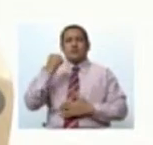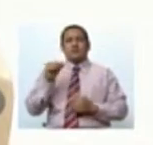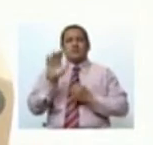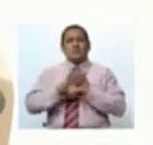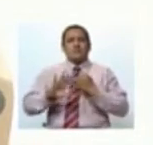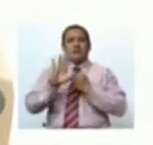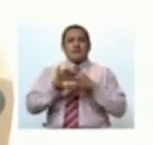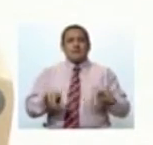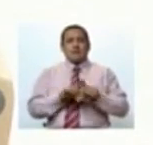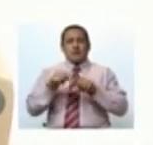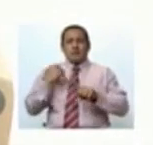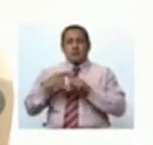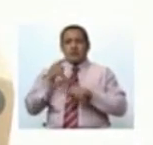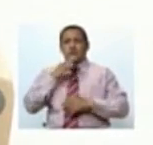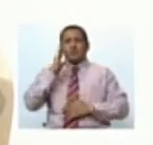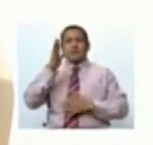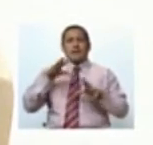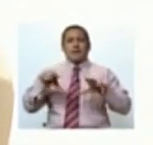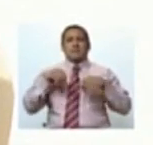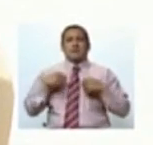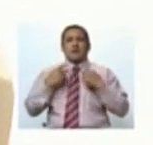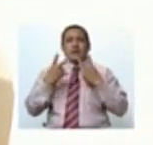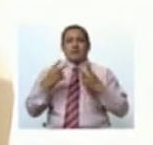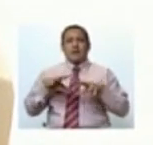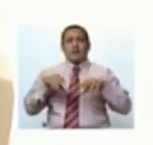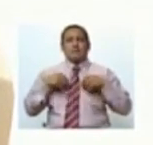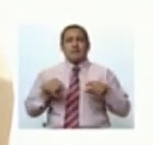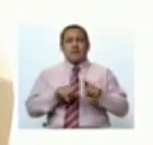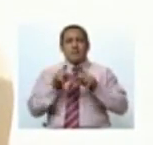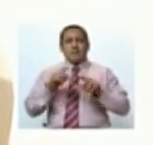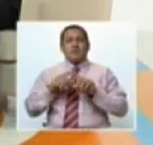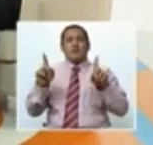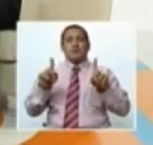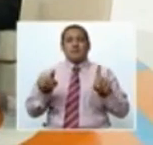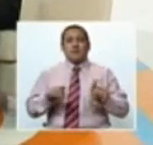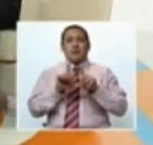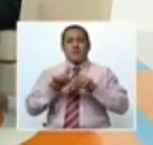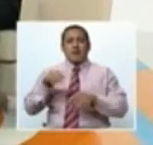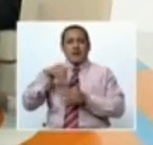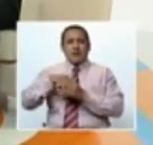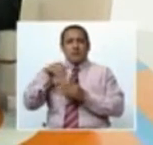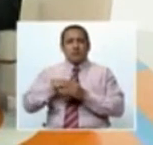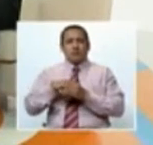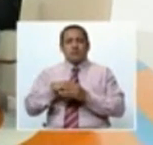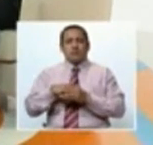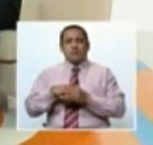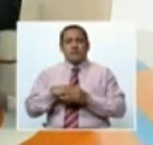de defensa y por ello es que declaran fundado el amparo. No obstante, sí,